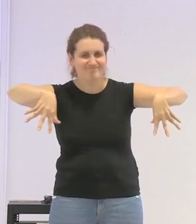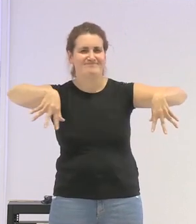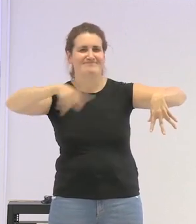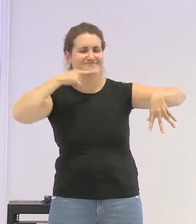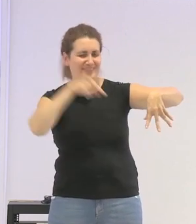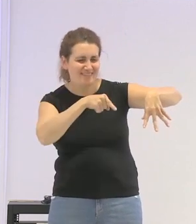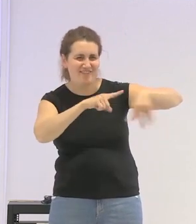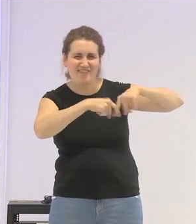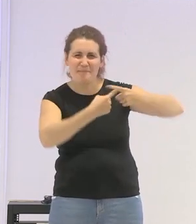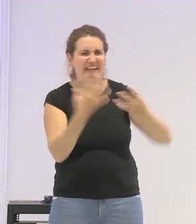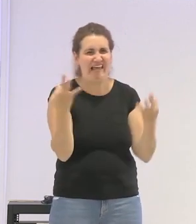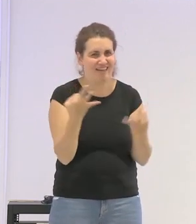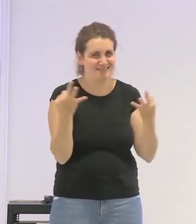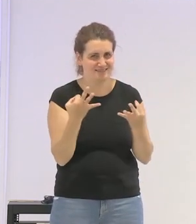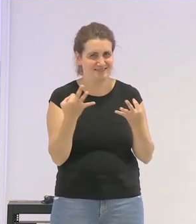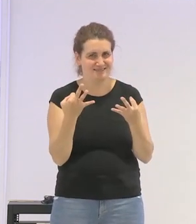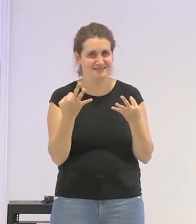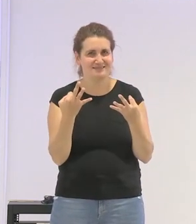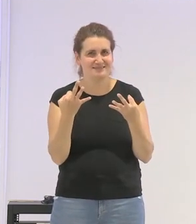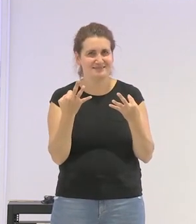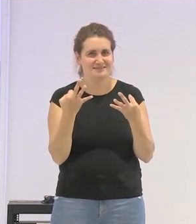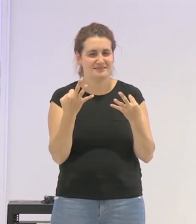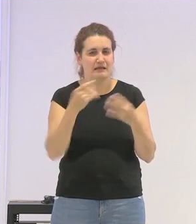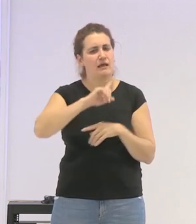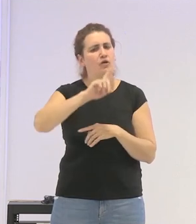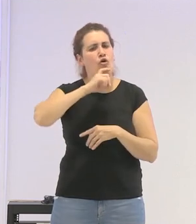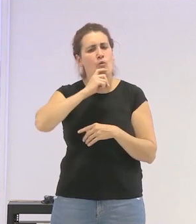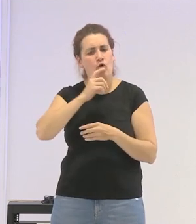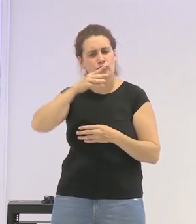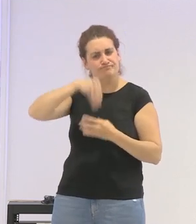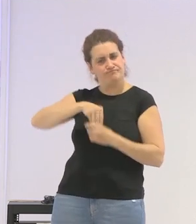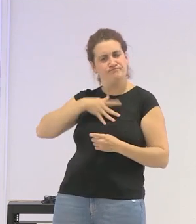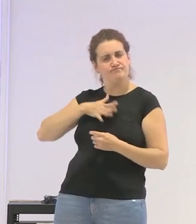la familia, ¿no? y cómo se asienta también en un orden